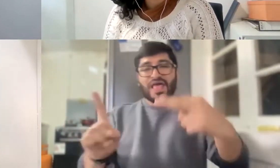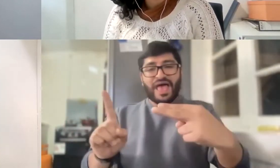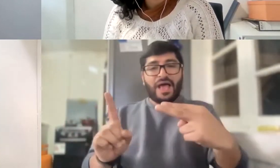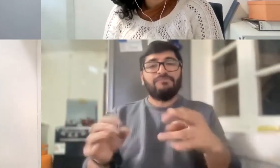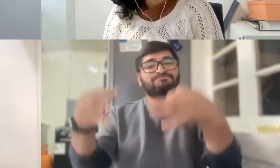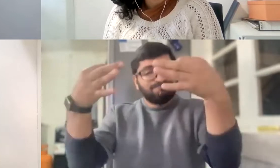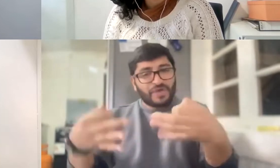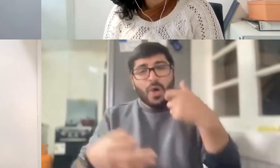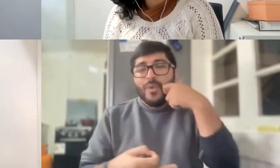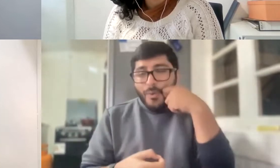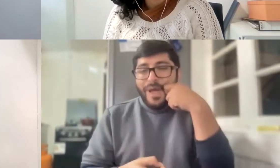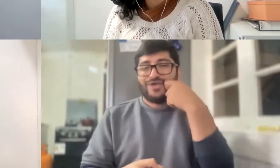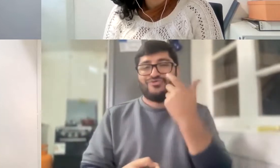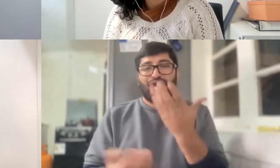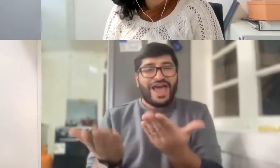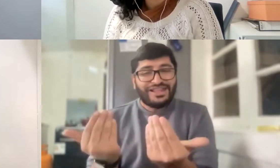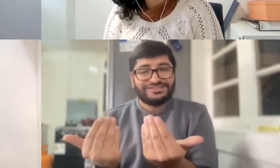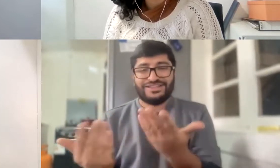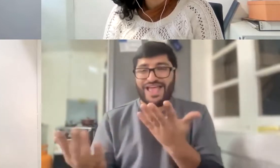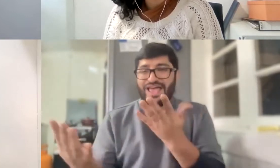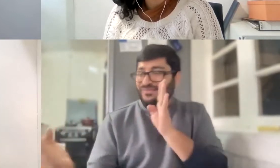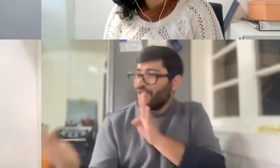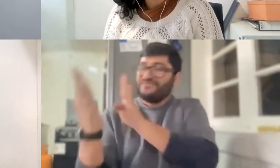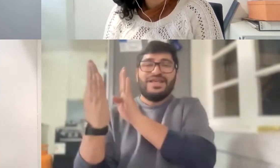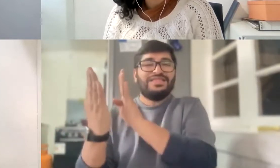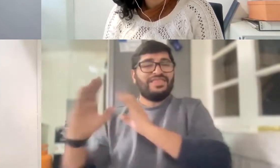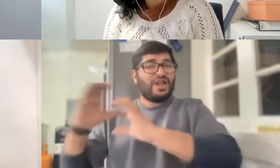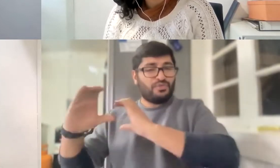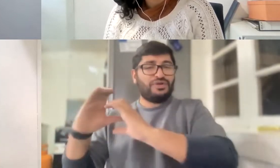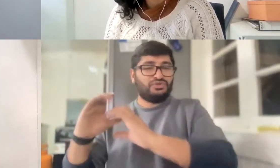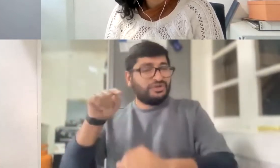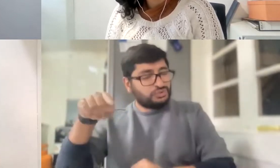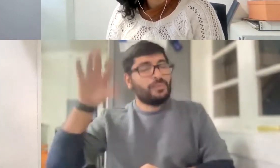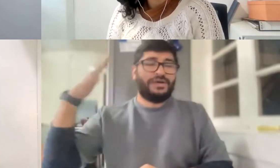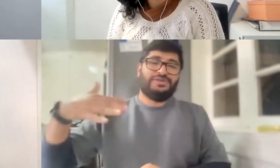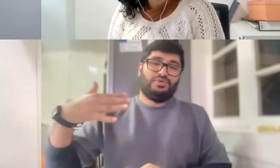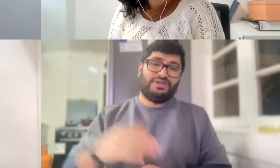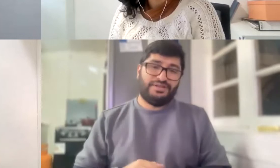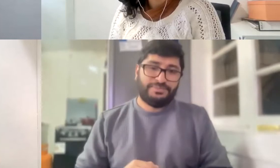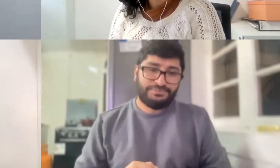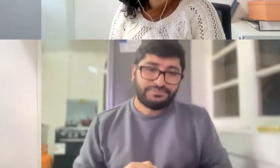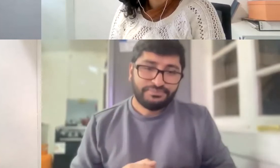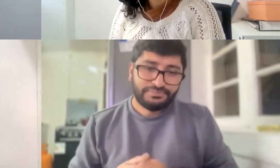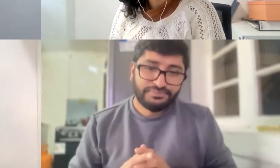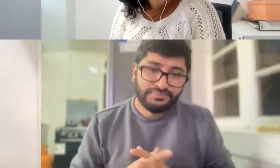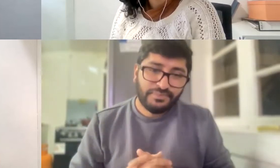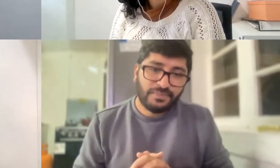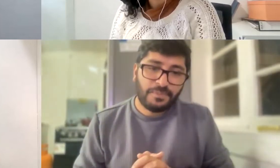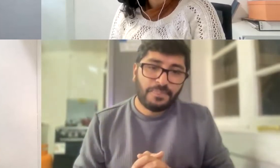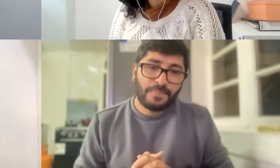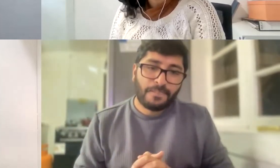un enfoque nuevo, distinto, con una perspectiva diferente, con una perspectiva humana, derecho humano, de respetar esa